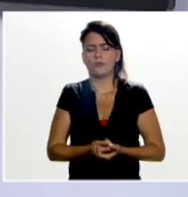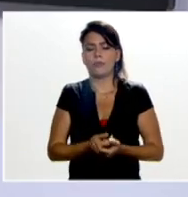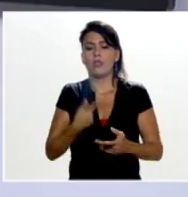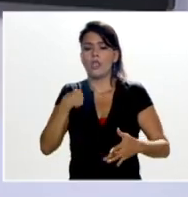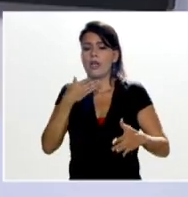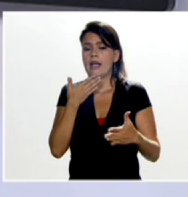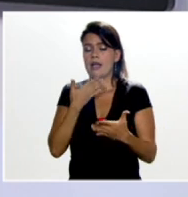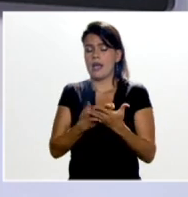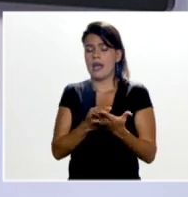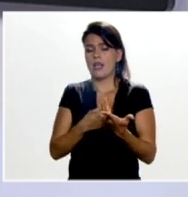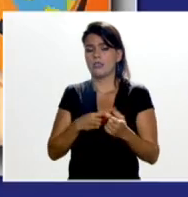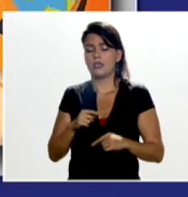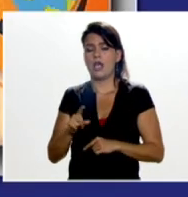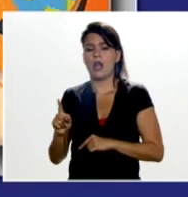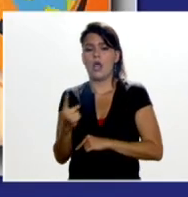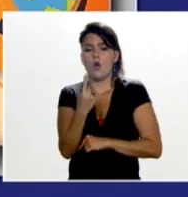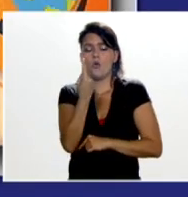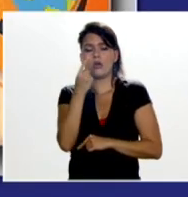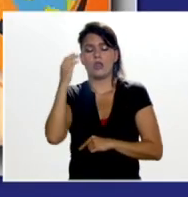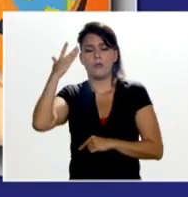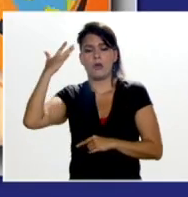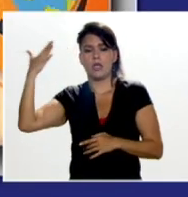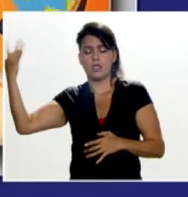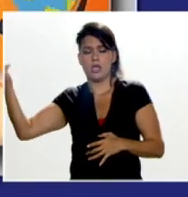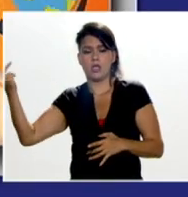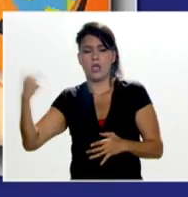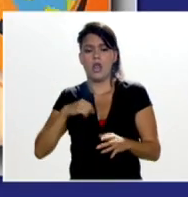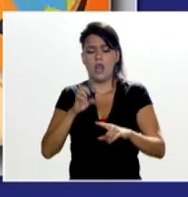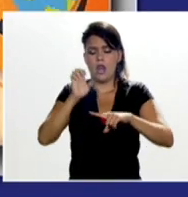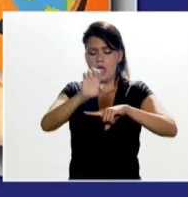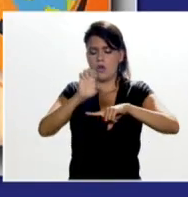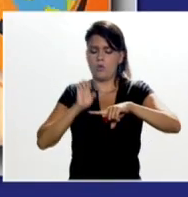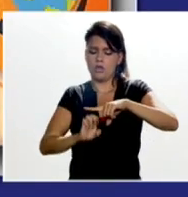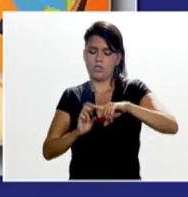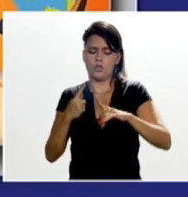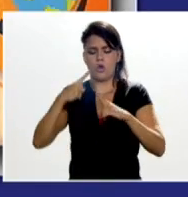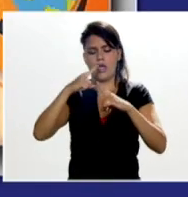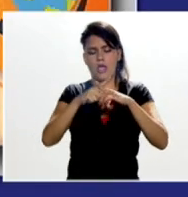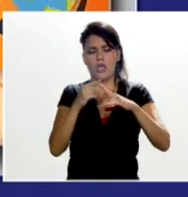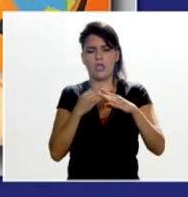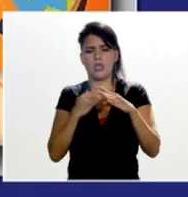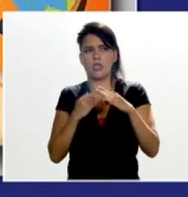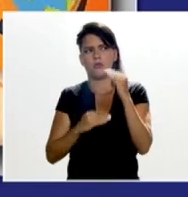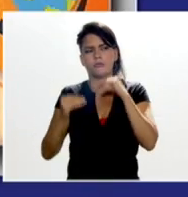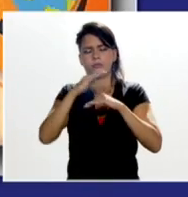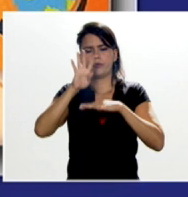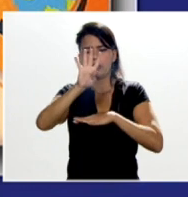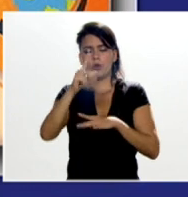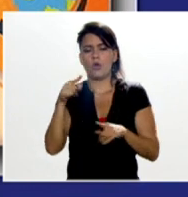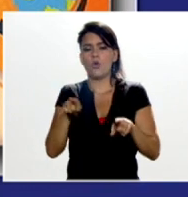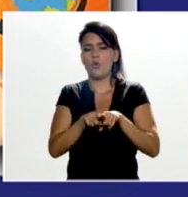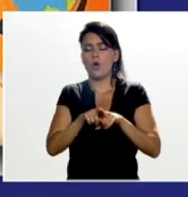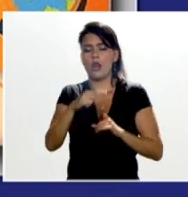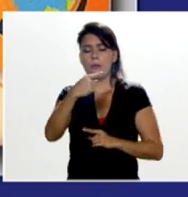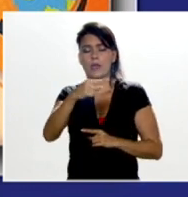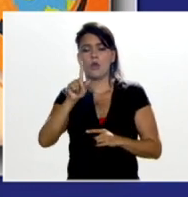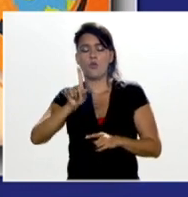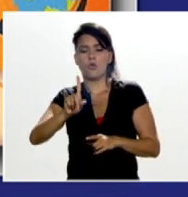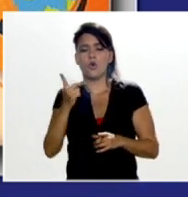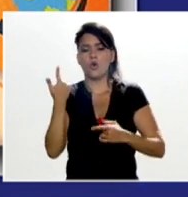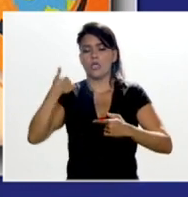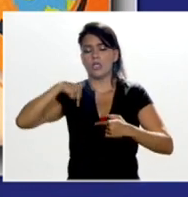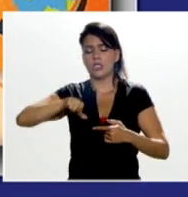Gracias a la unidad imaginaria, la ecuación x cuadrado igual a menos 1 tiene solución en el conjunto